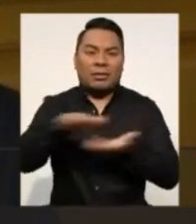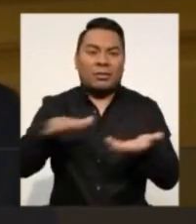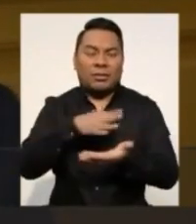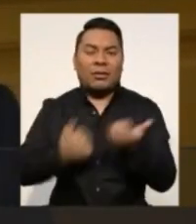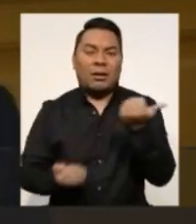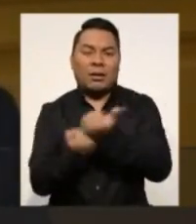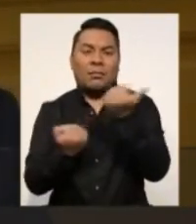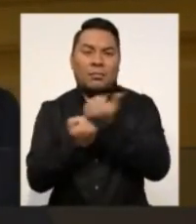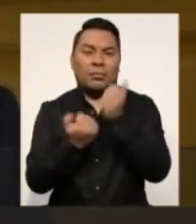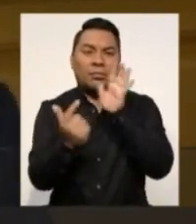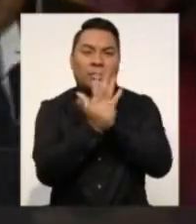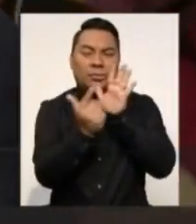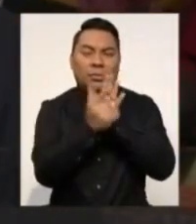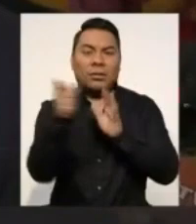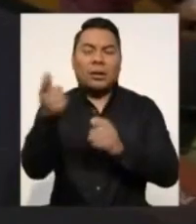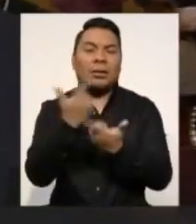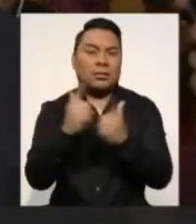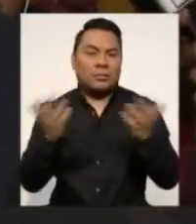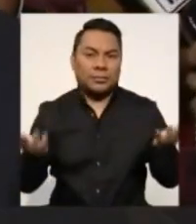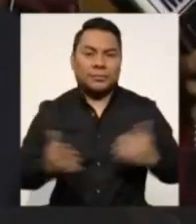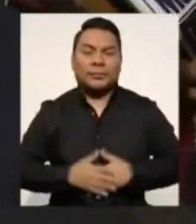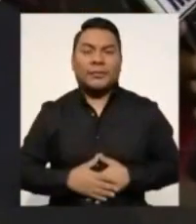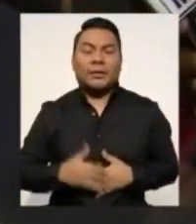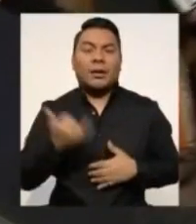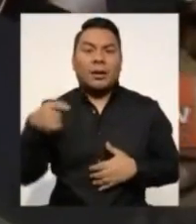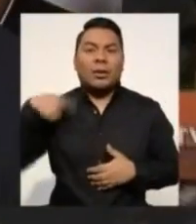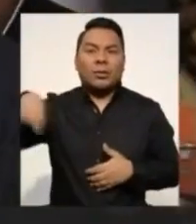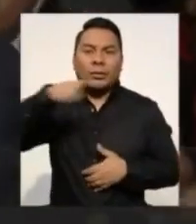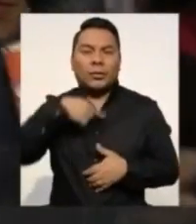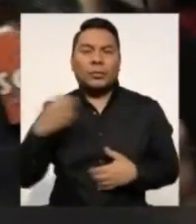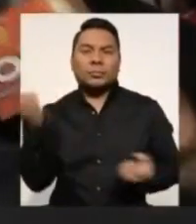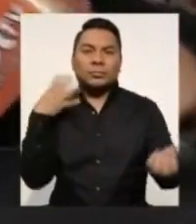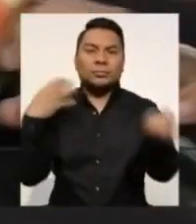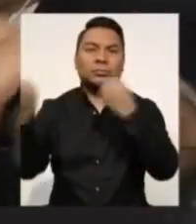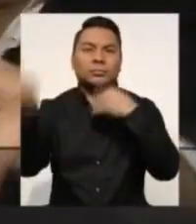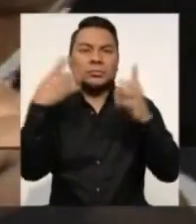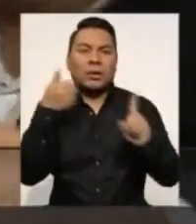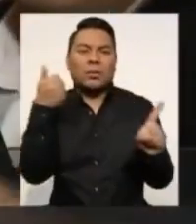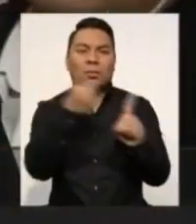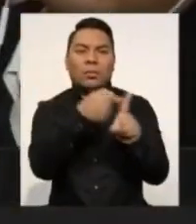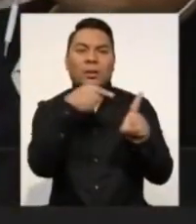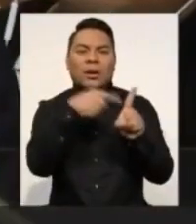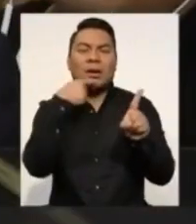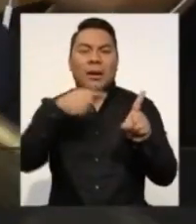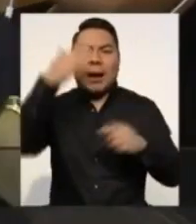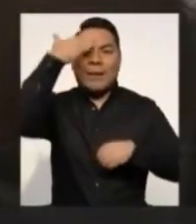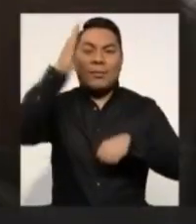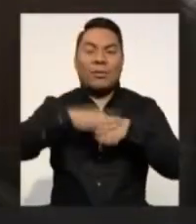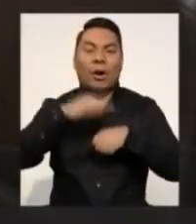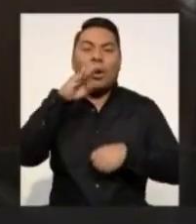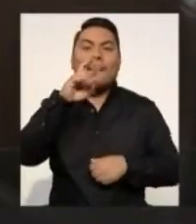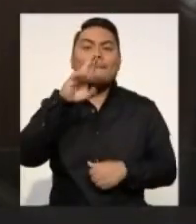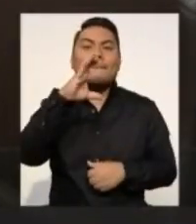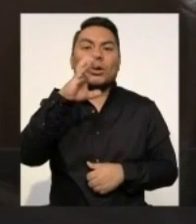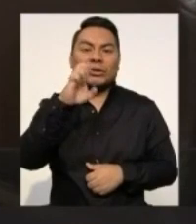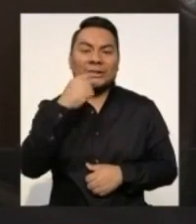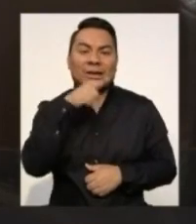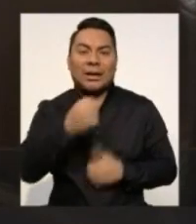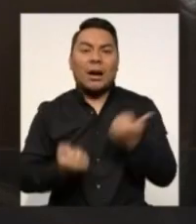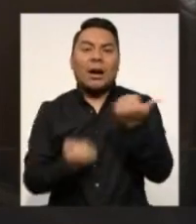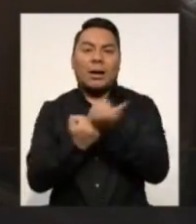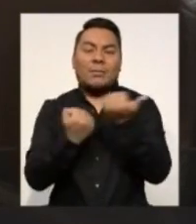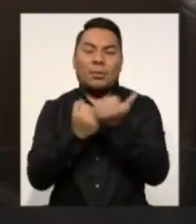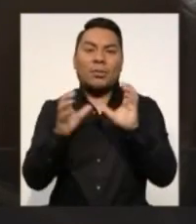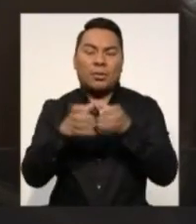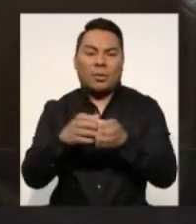decretos legislativos, por indulto. Frente a los rumores que acusan a Carlos Bruce de mostrarse a favor del indulto a Fujimori para buscar el apoyo de